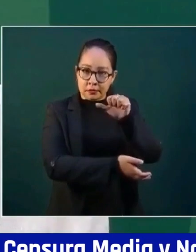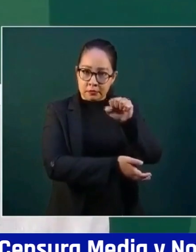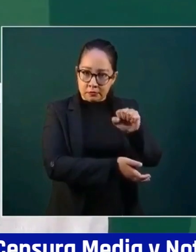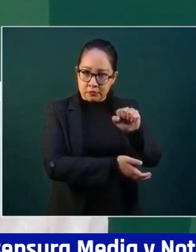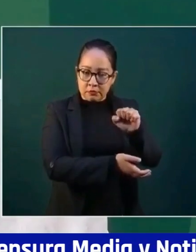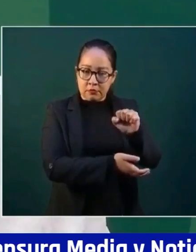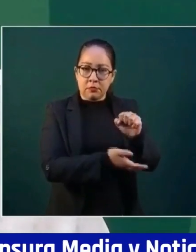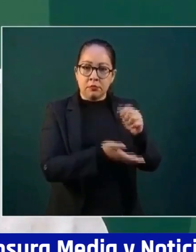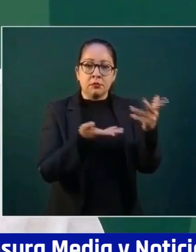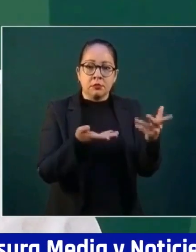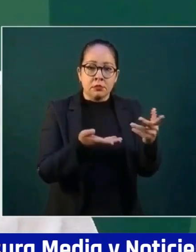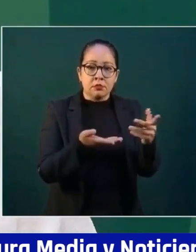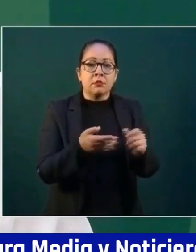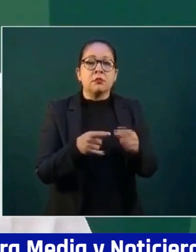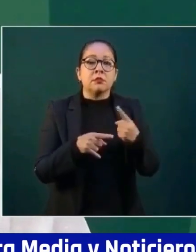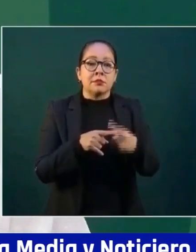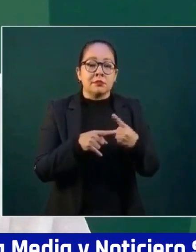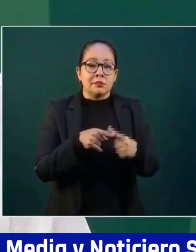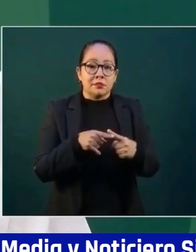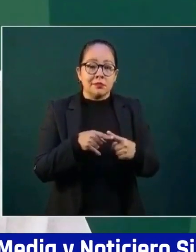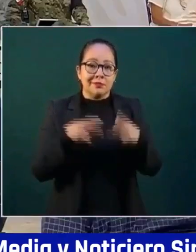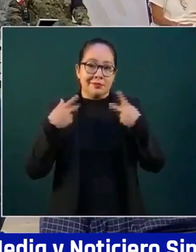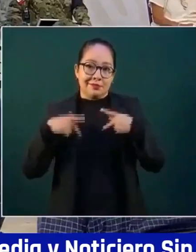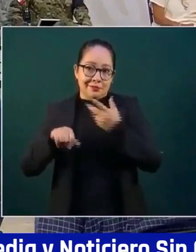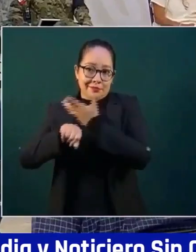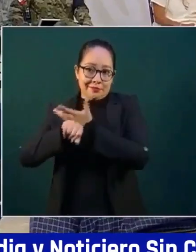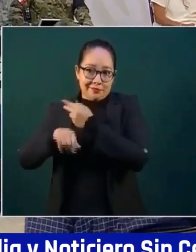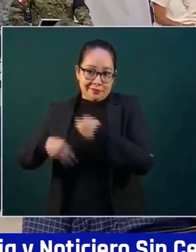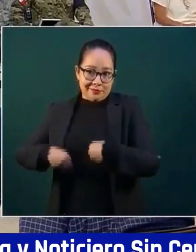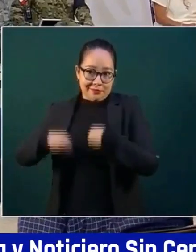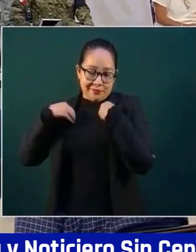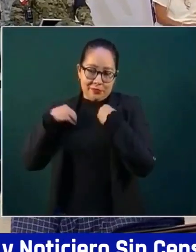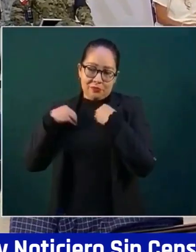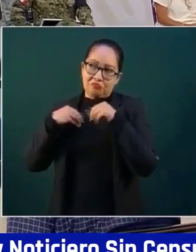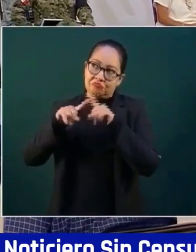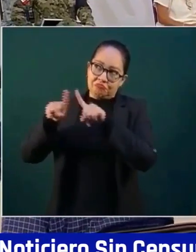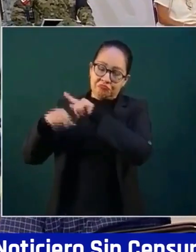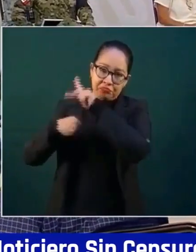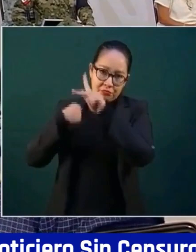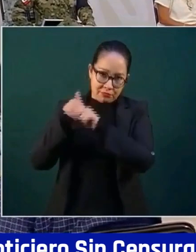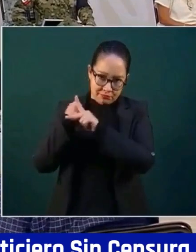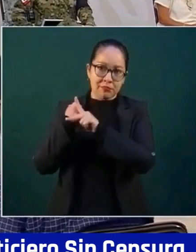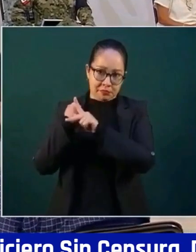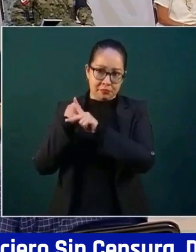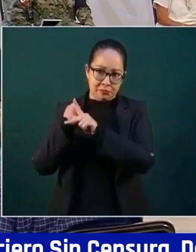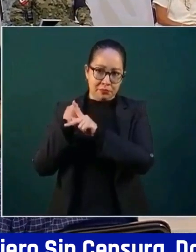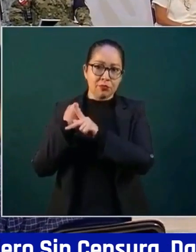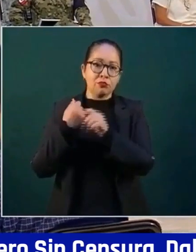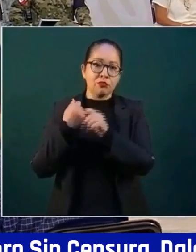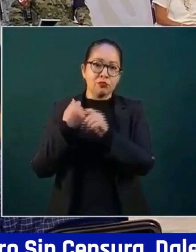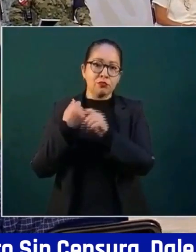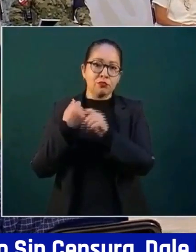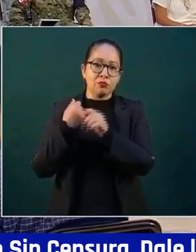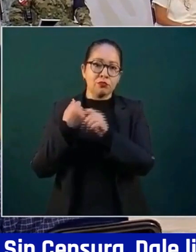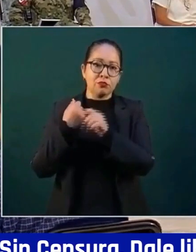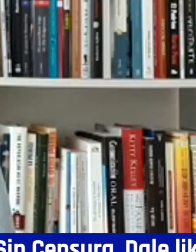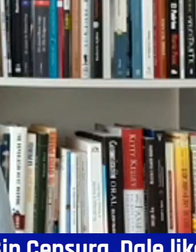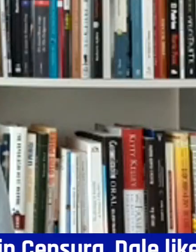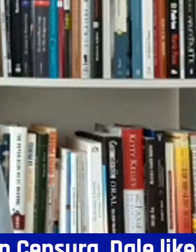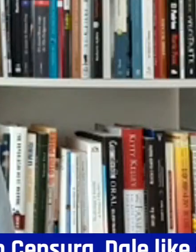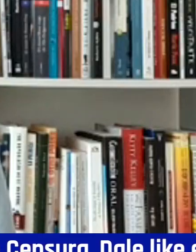trabajan en Estados Unidos o en cualquier otro país del mundo. ¿Cómo...?